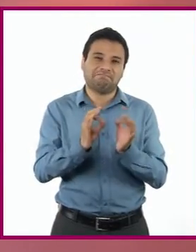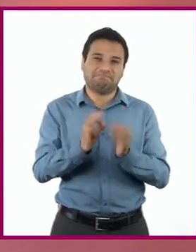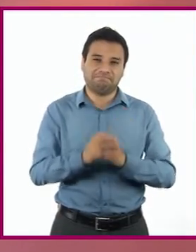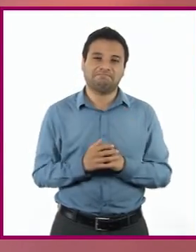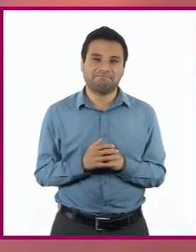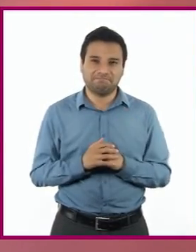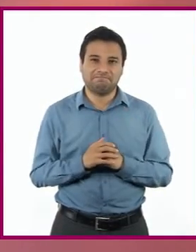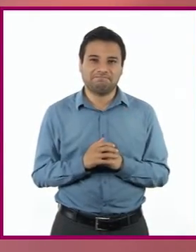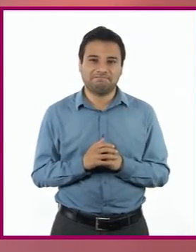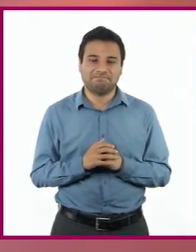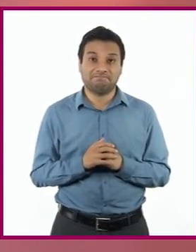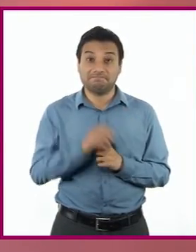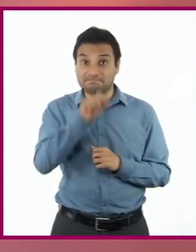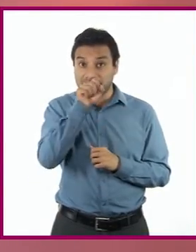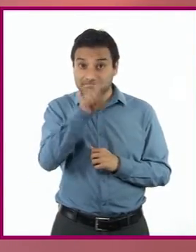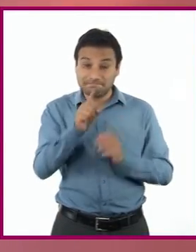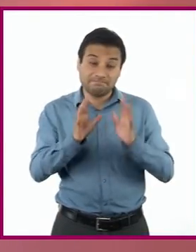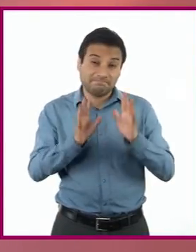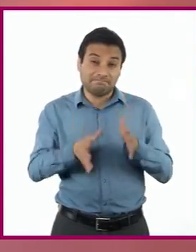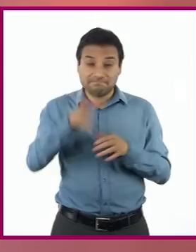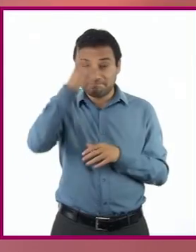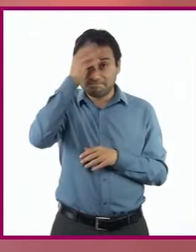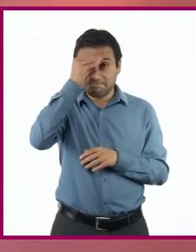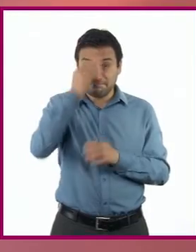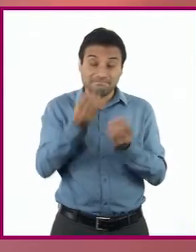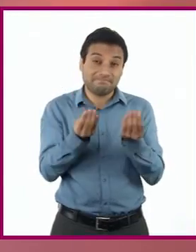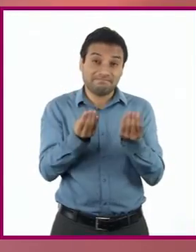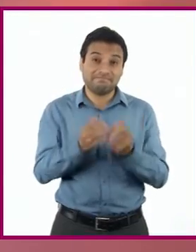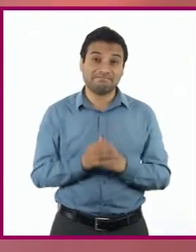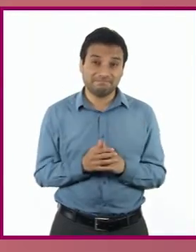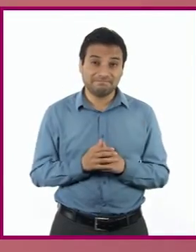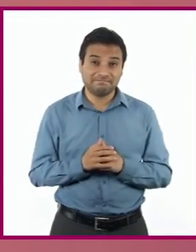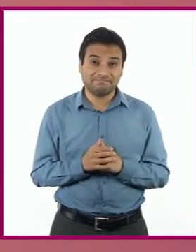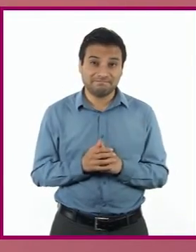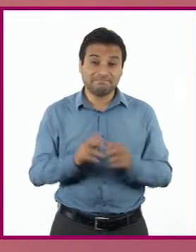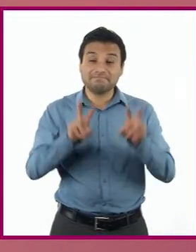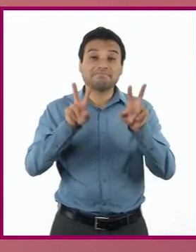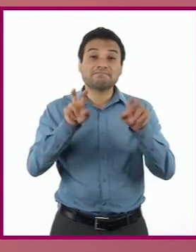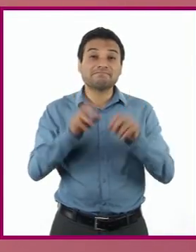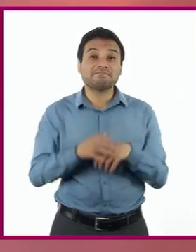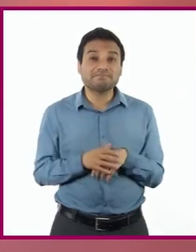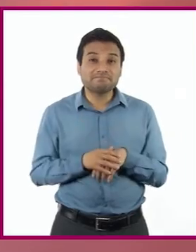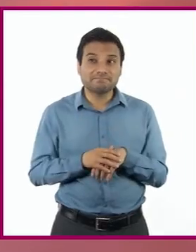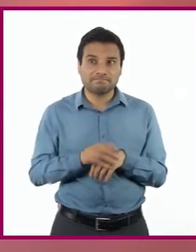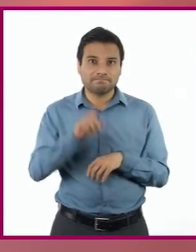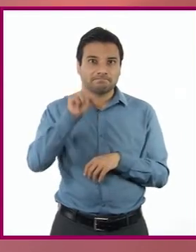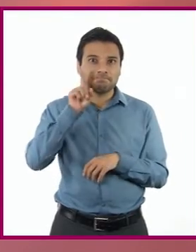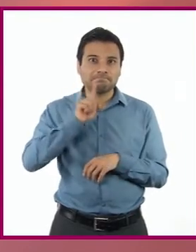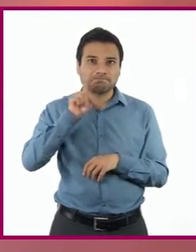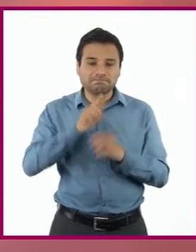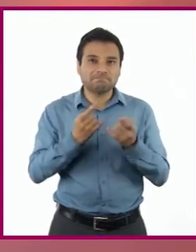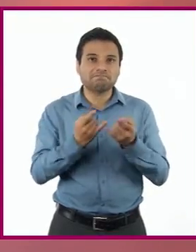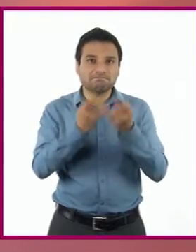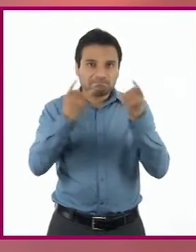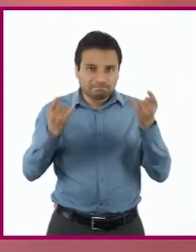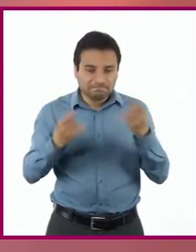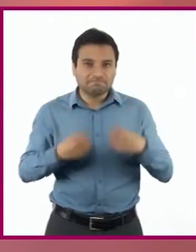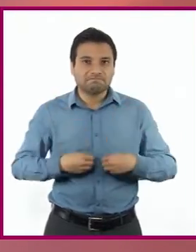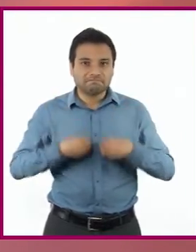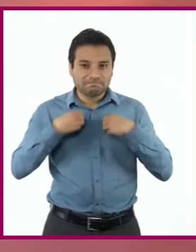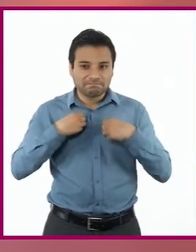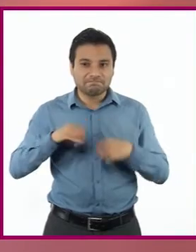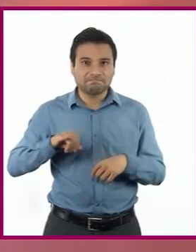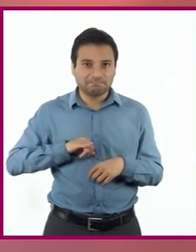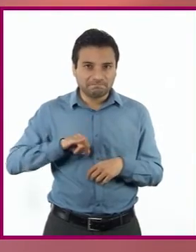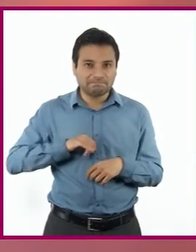contratiempo, además de haber aprendido mucho, como aprendimos nosotros, sobre la vida de estas interesantes personalidades en